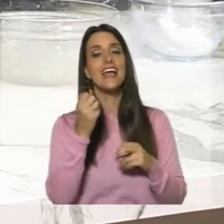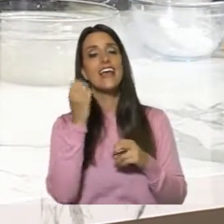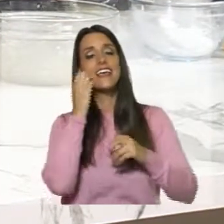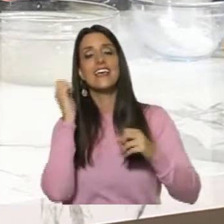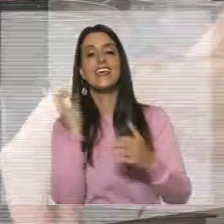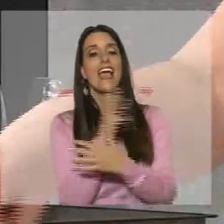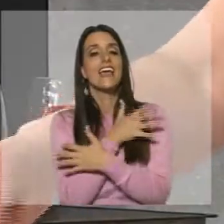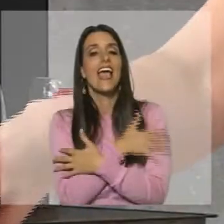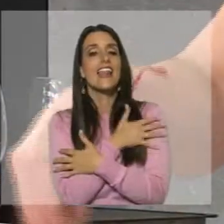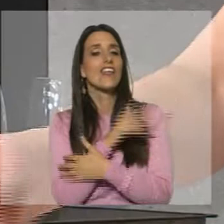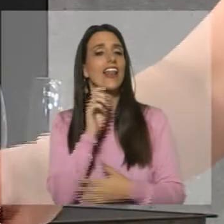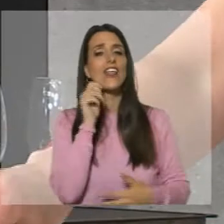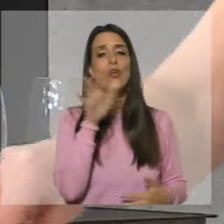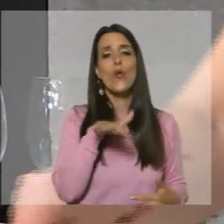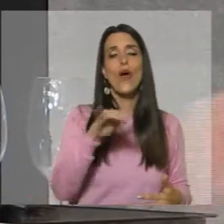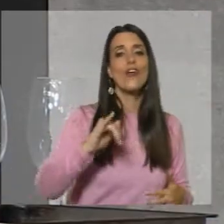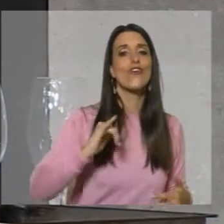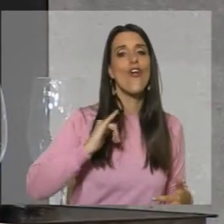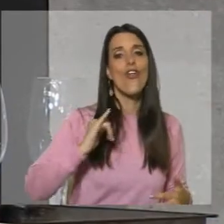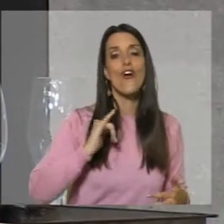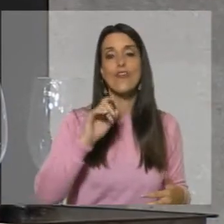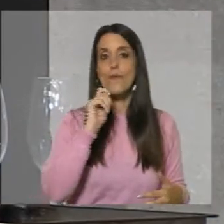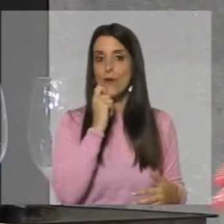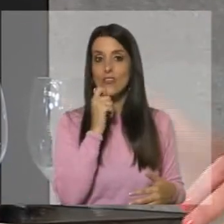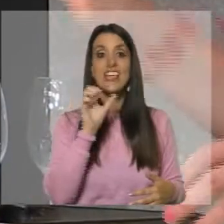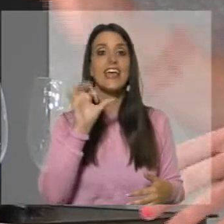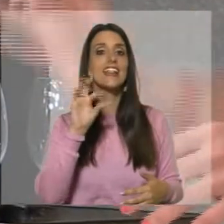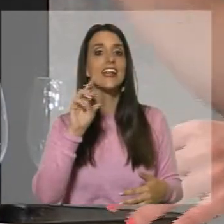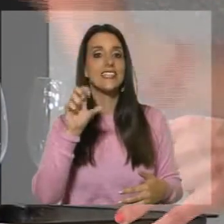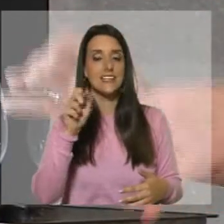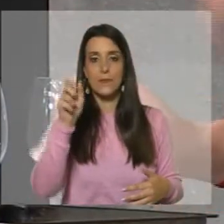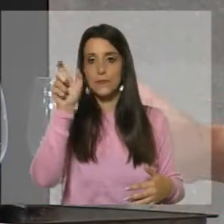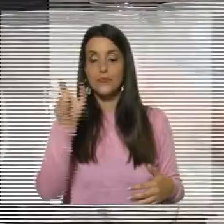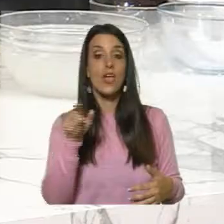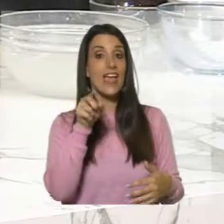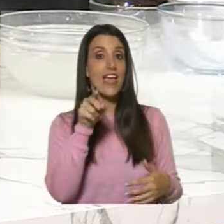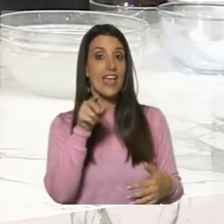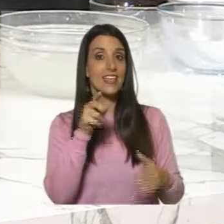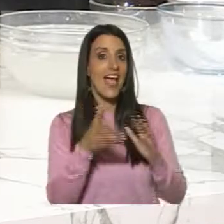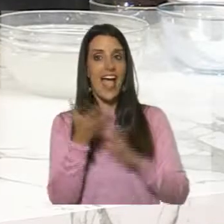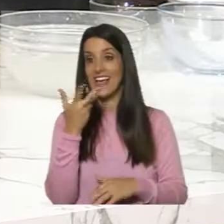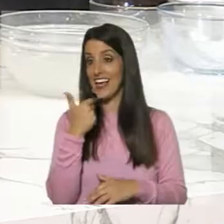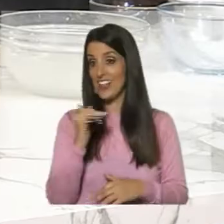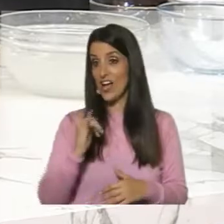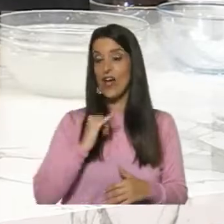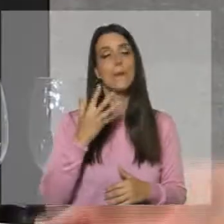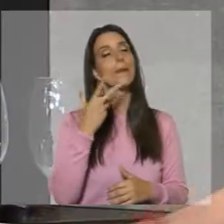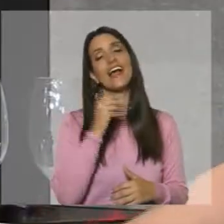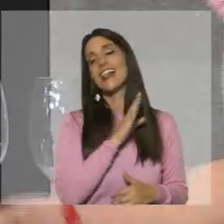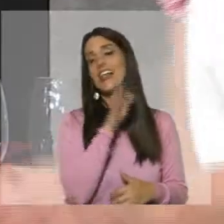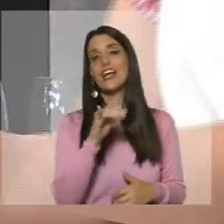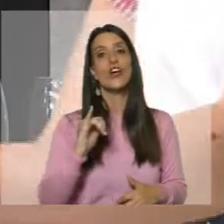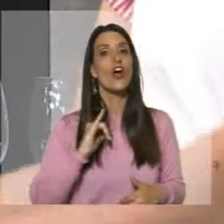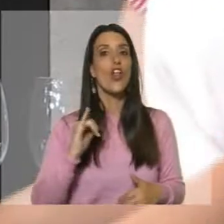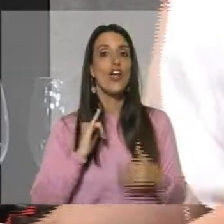beso grande por ese lugar hermoso como es Colonia del Sacramento y para Estrella. Ya saben, Anita es el pro de Colonia. A mí me encanta. Igual